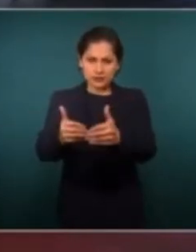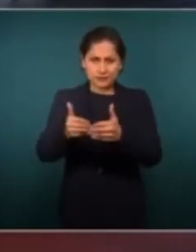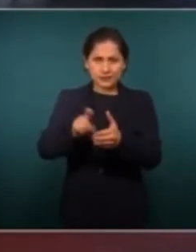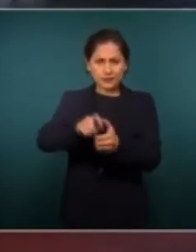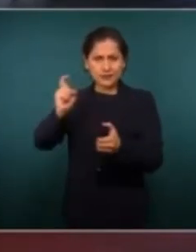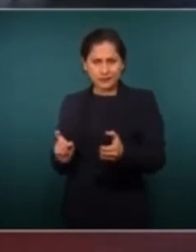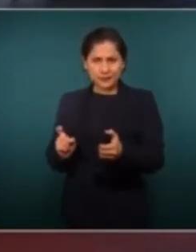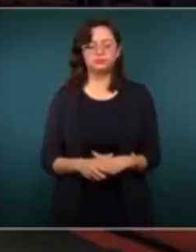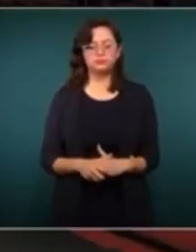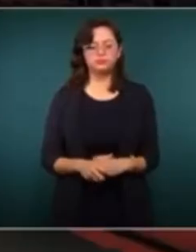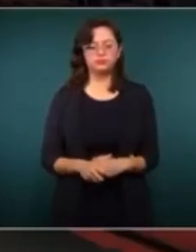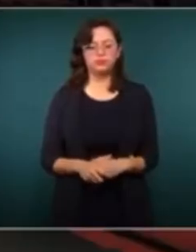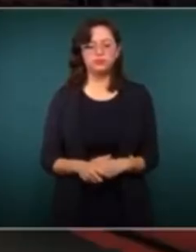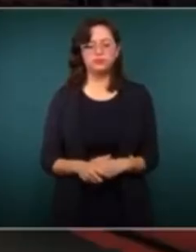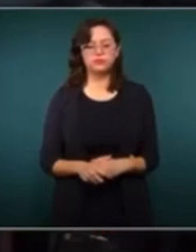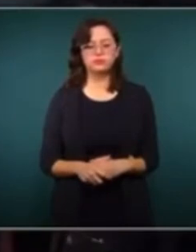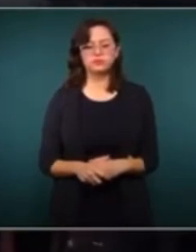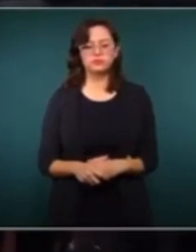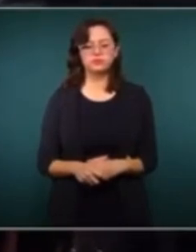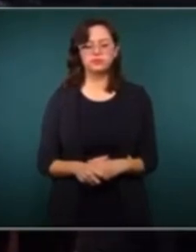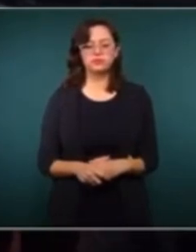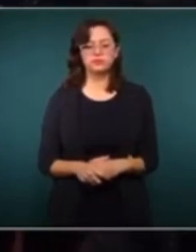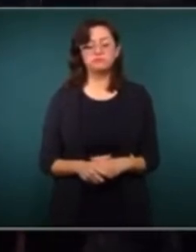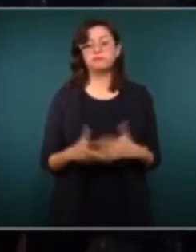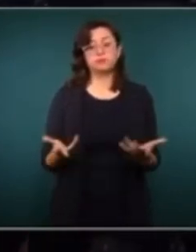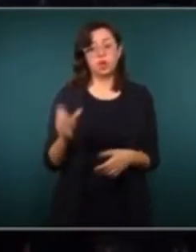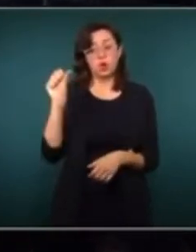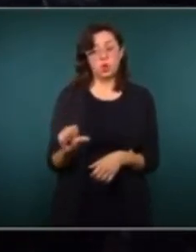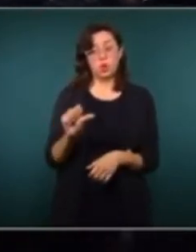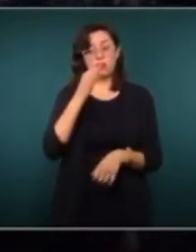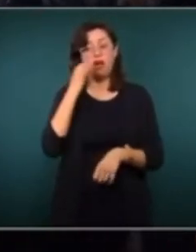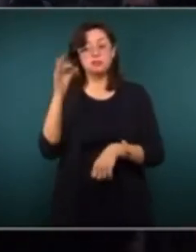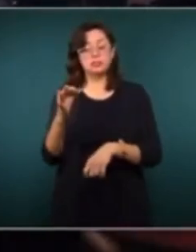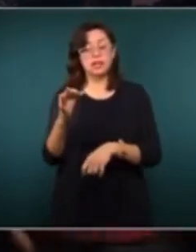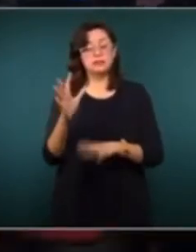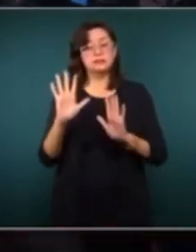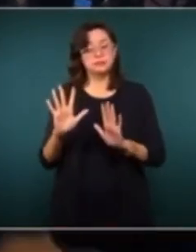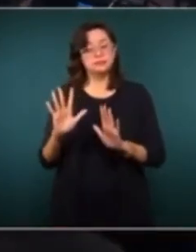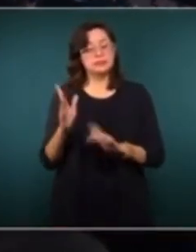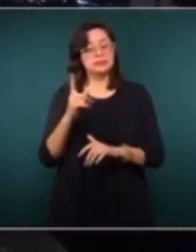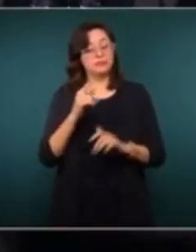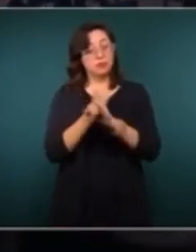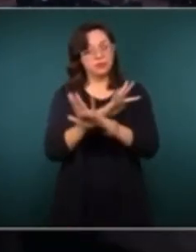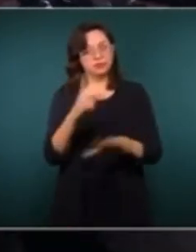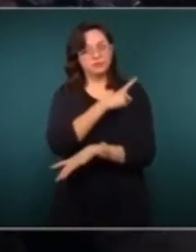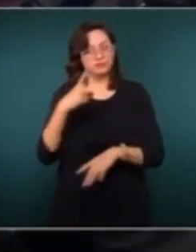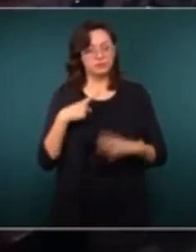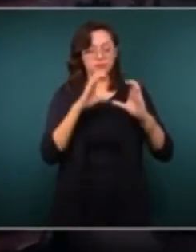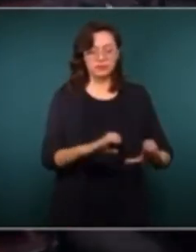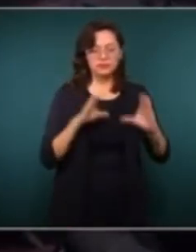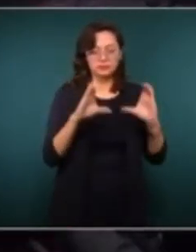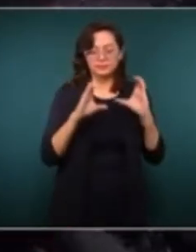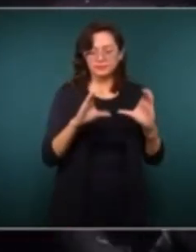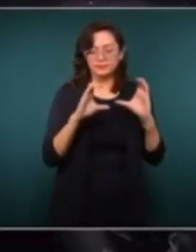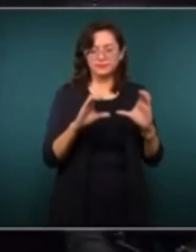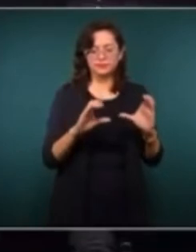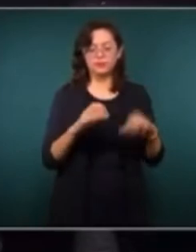Porque son seres humanos. Nada más por esta ocasión. Es una información que se tiene que mantener con reserva. Pero para